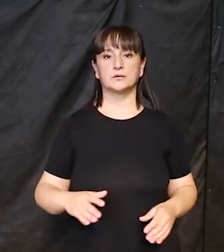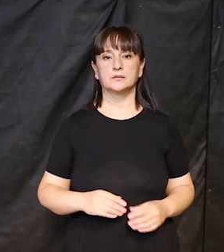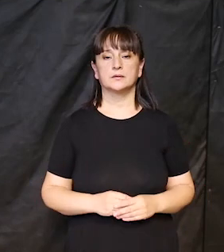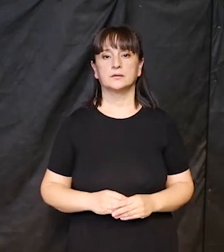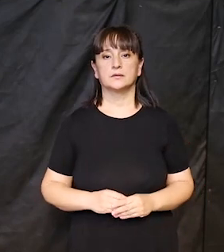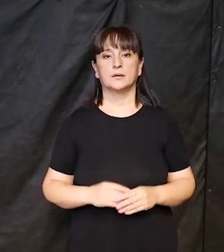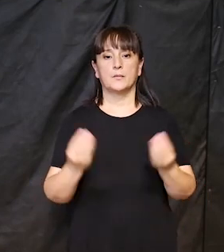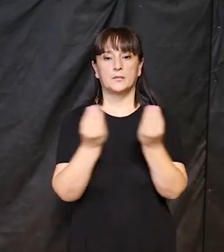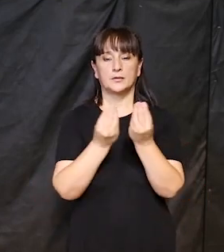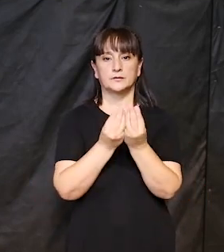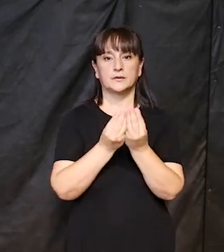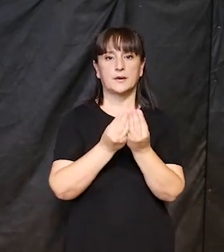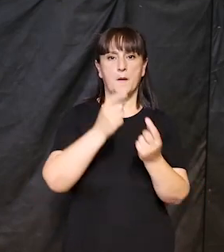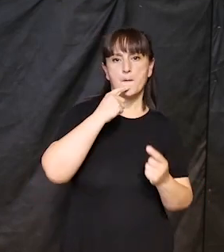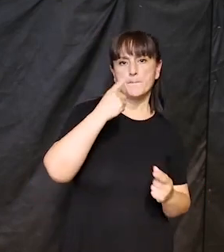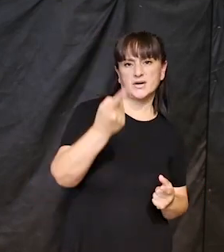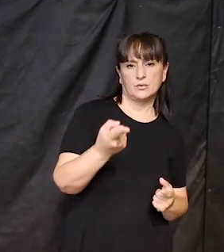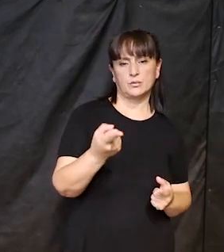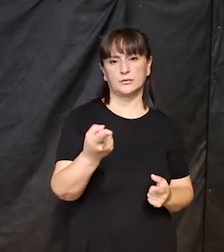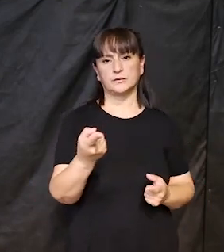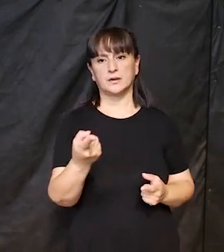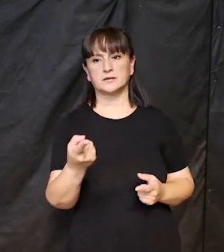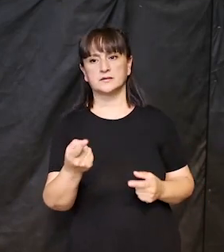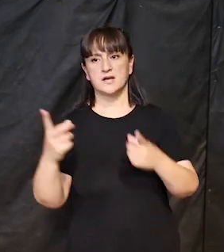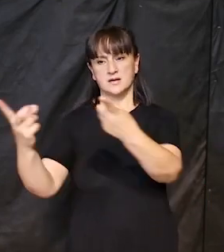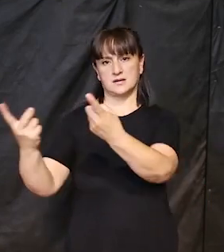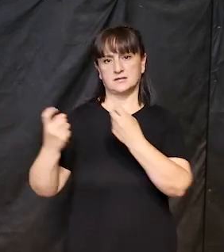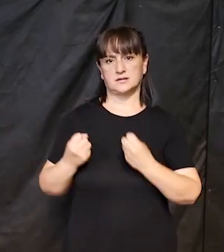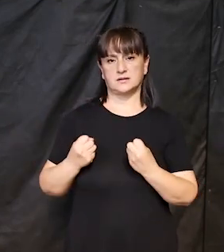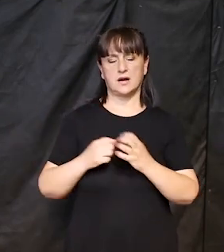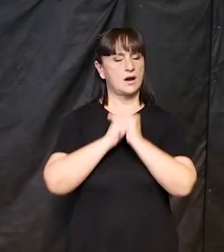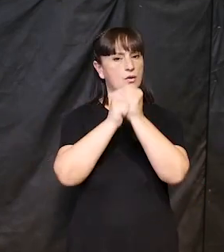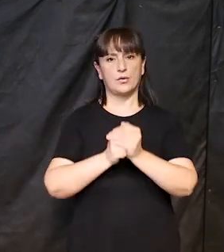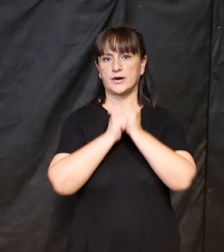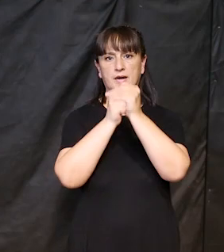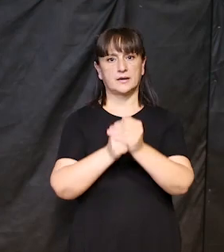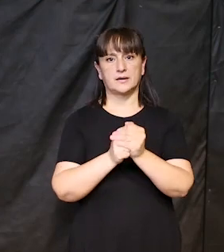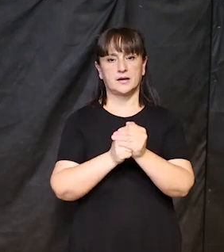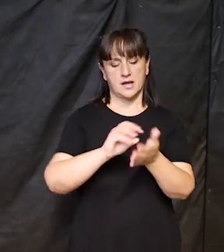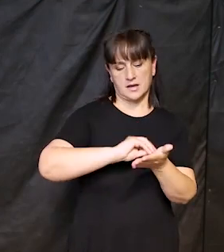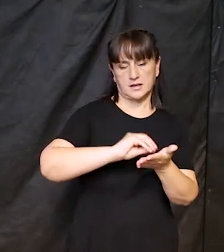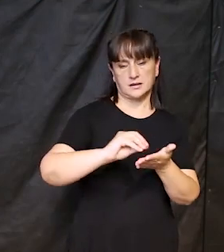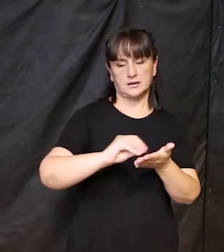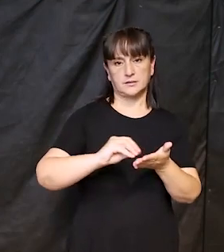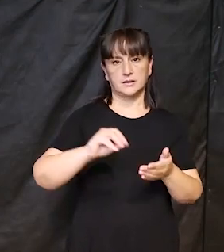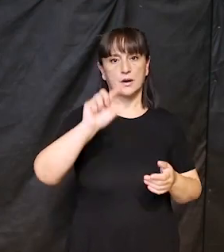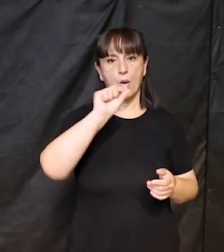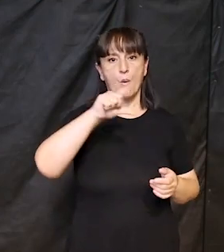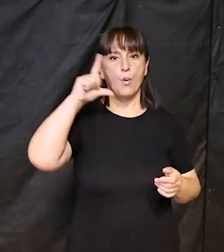mucho si esta palabra le bendijo y usted tiene preguntas o tiene necesidad oremos por usted